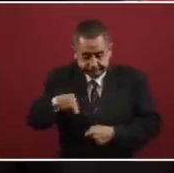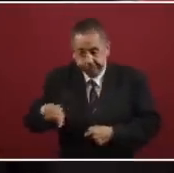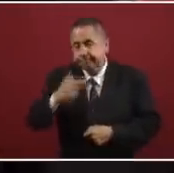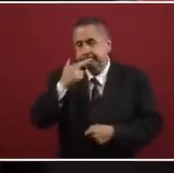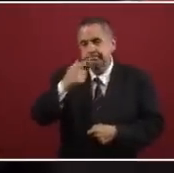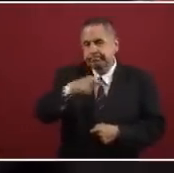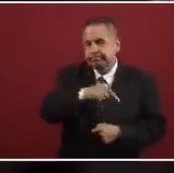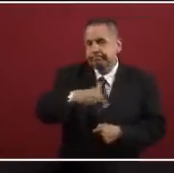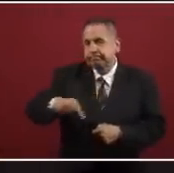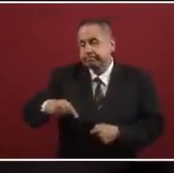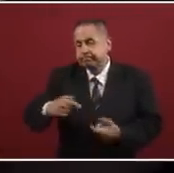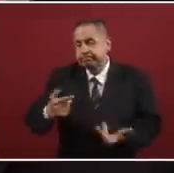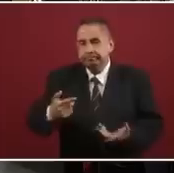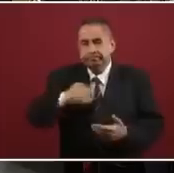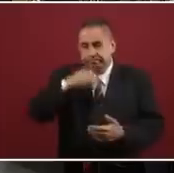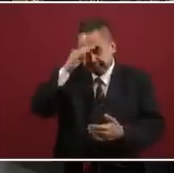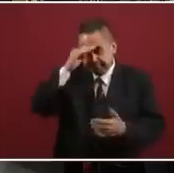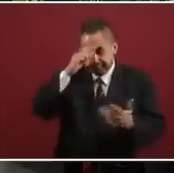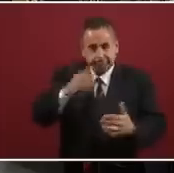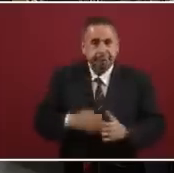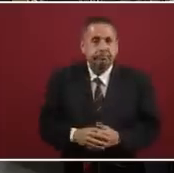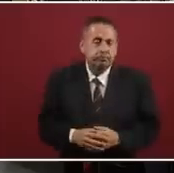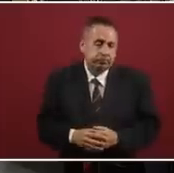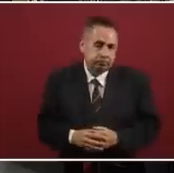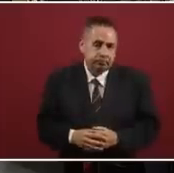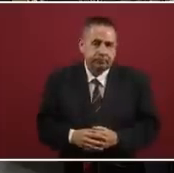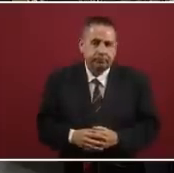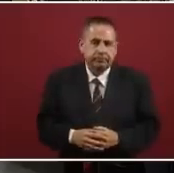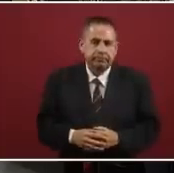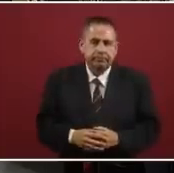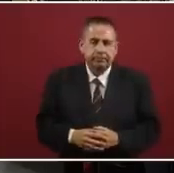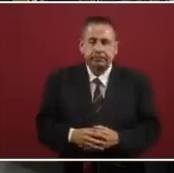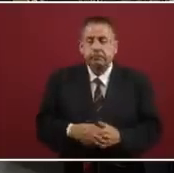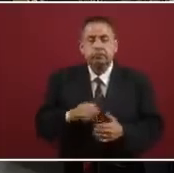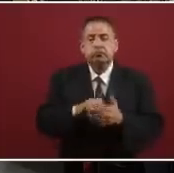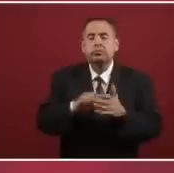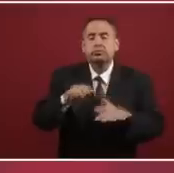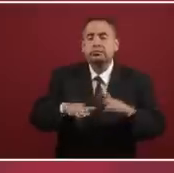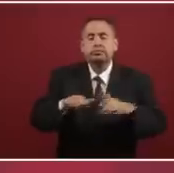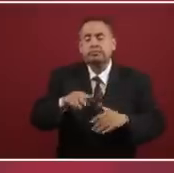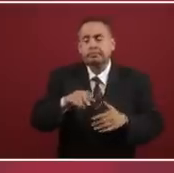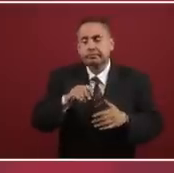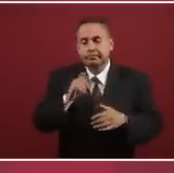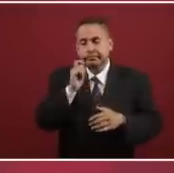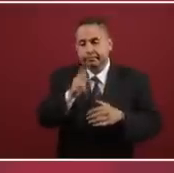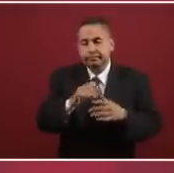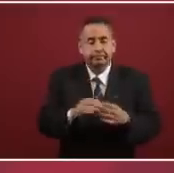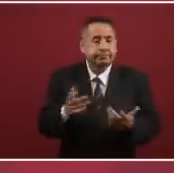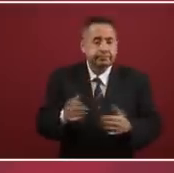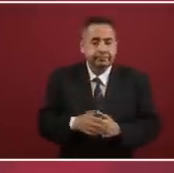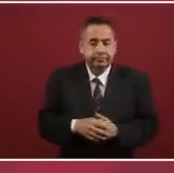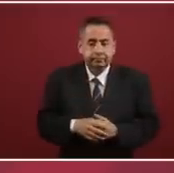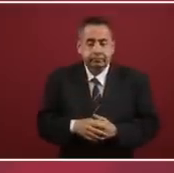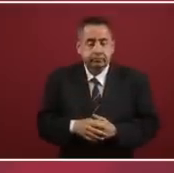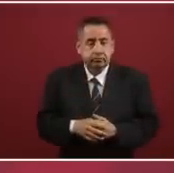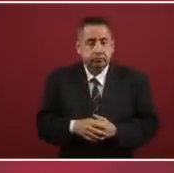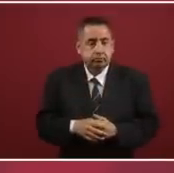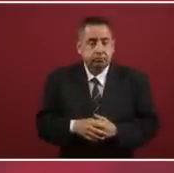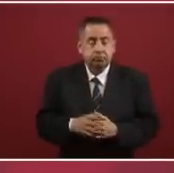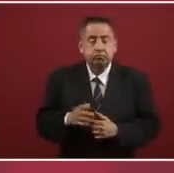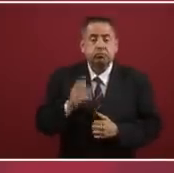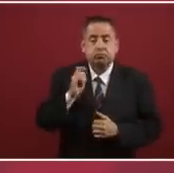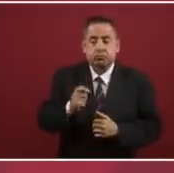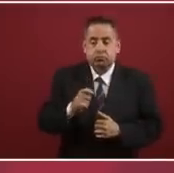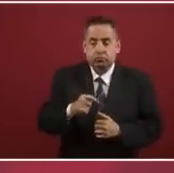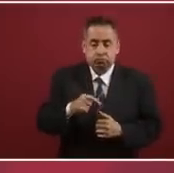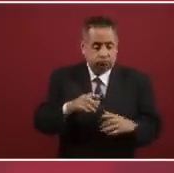porque a veces ha llegado a obtenerse prestigio con